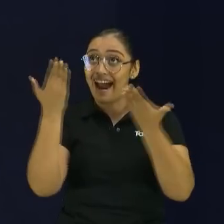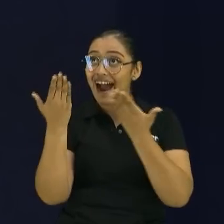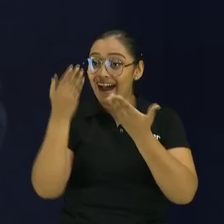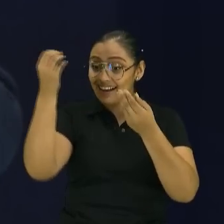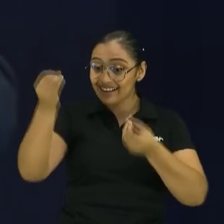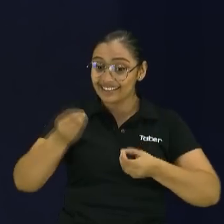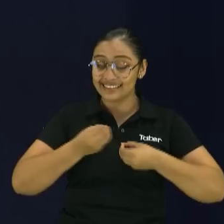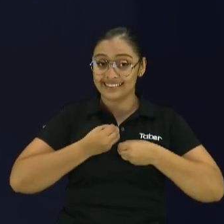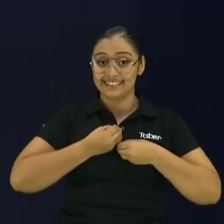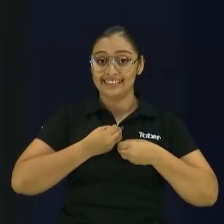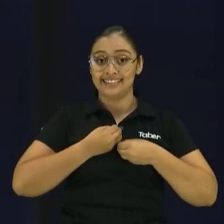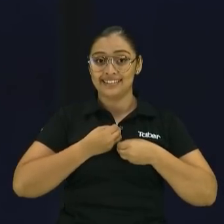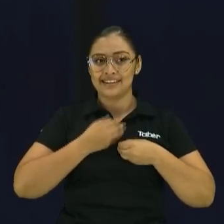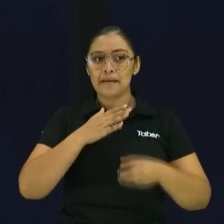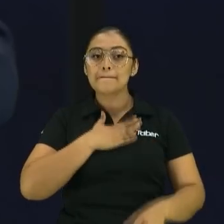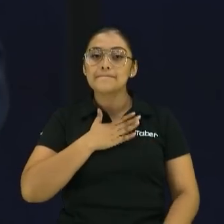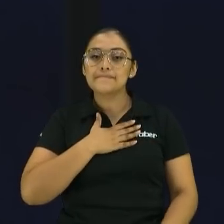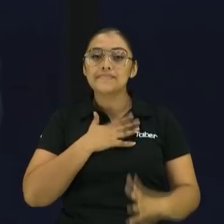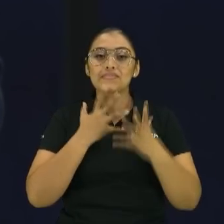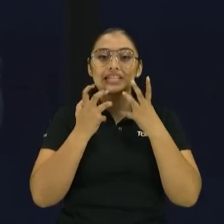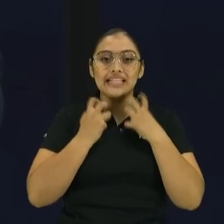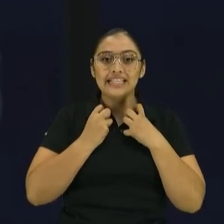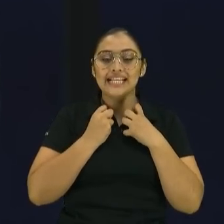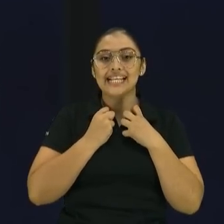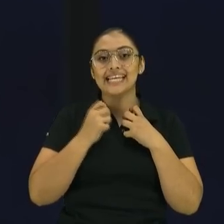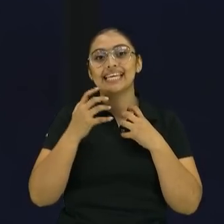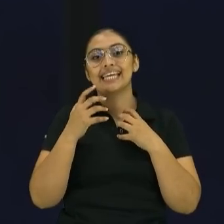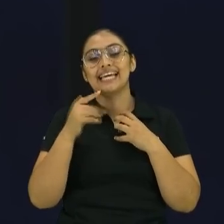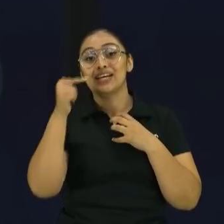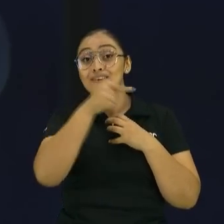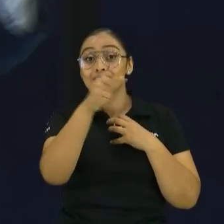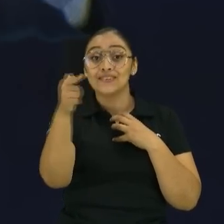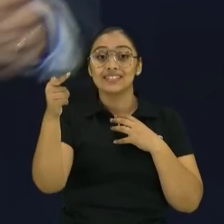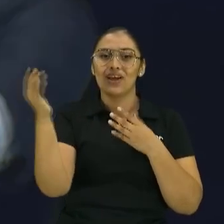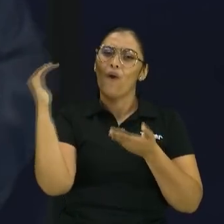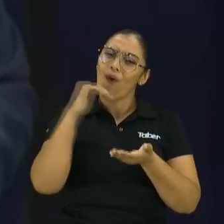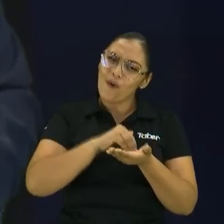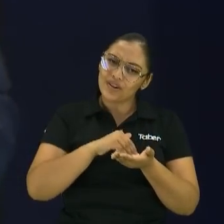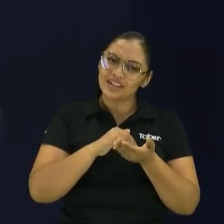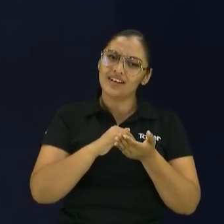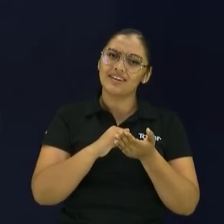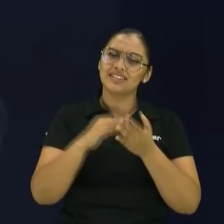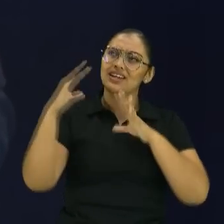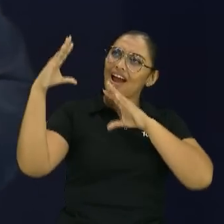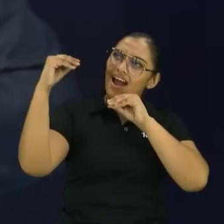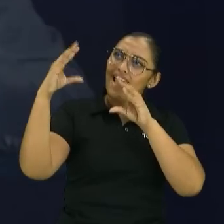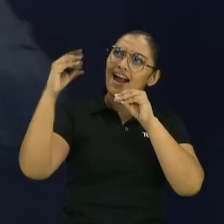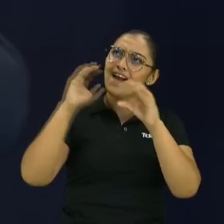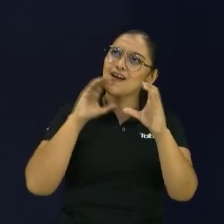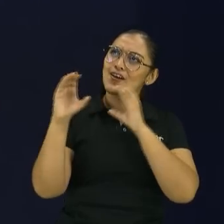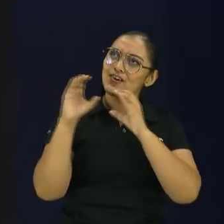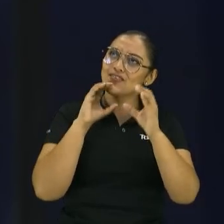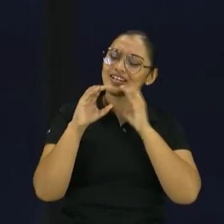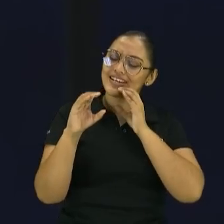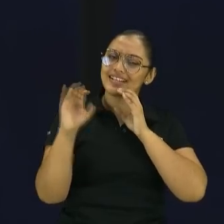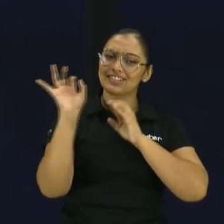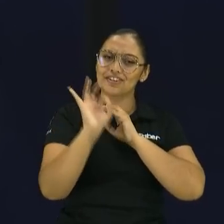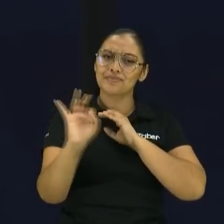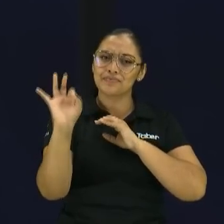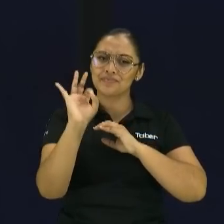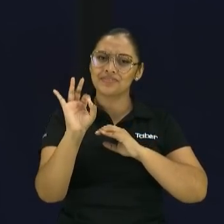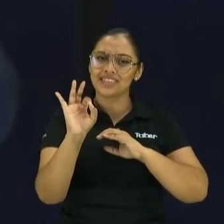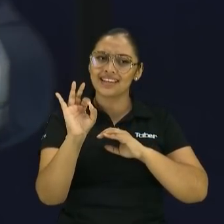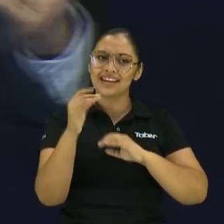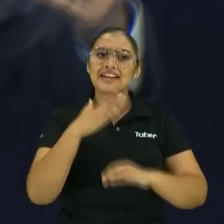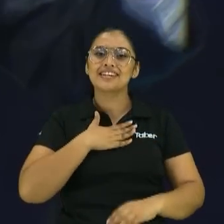es que vuelvan a tener una buena conversación el deseo de Dios para usted ese puedan volver a enviarse